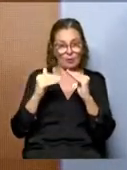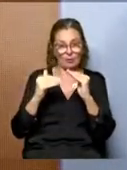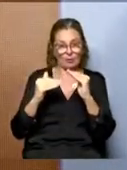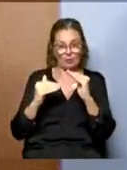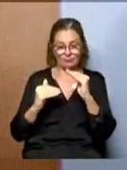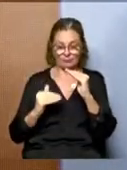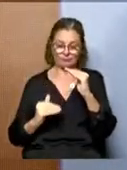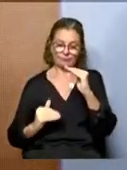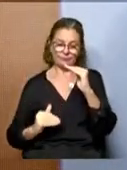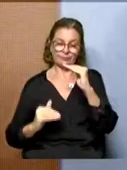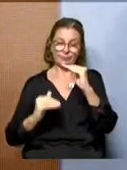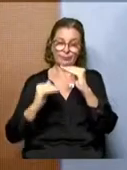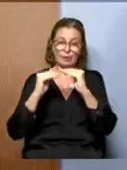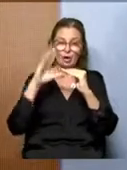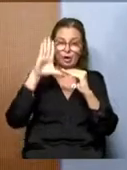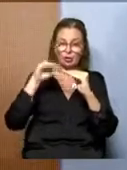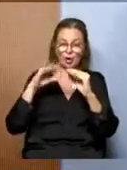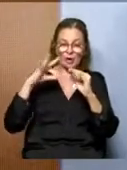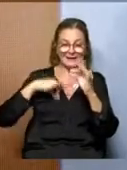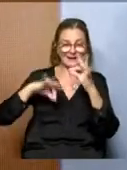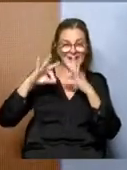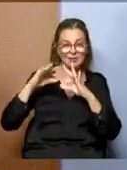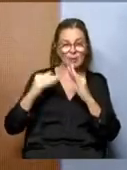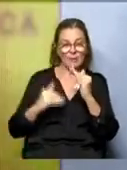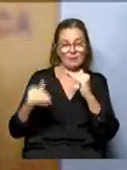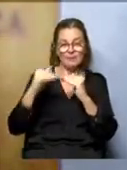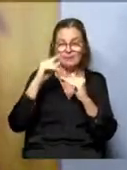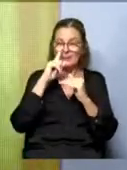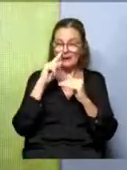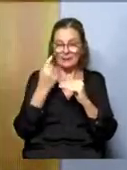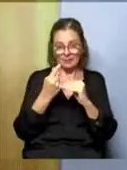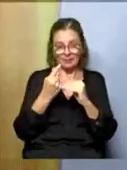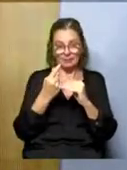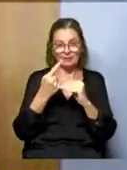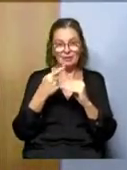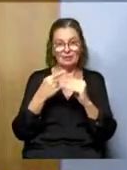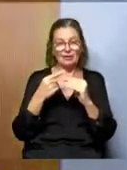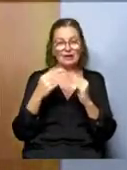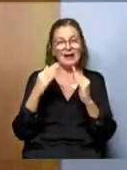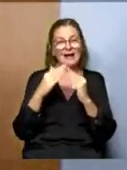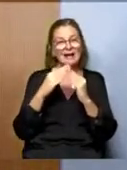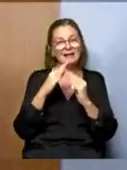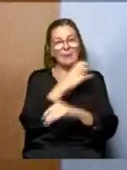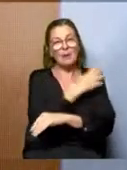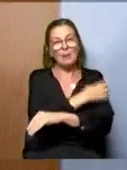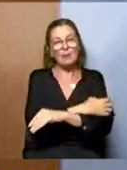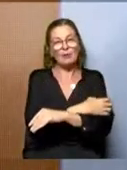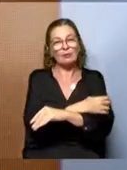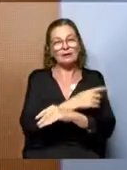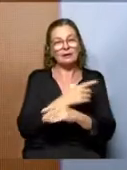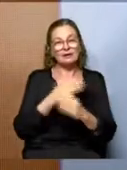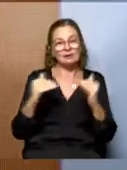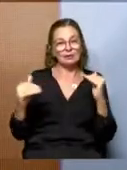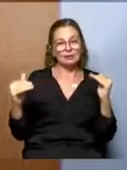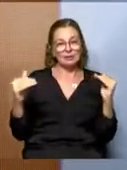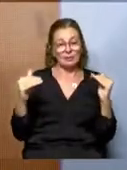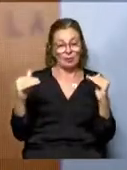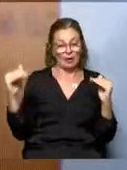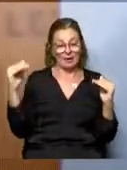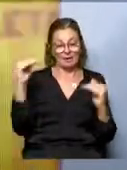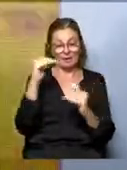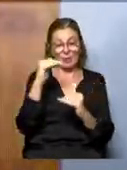pinzas que hacía que todos los ingresos crecieran, pero que crecieran mucho más rápido los ingresos de los hogares pobres que los de los hogares ricos. Entonces la desigualdad